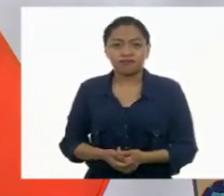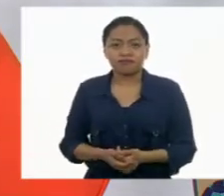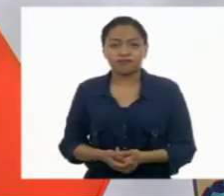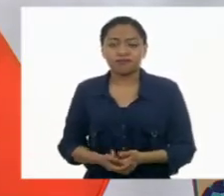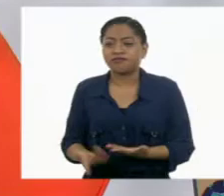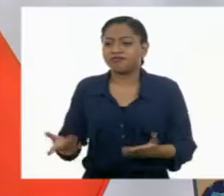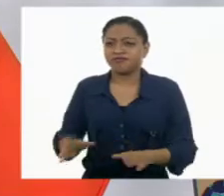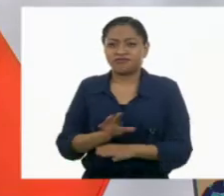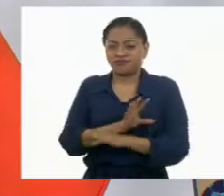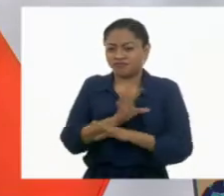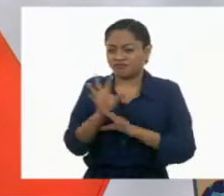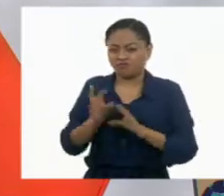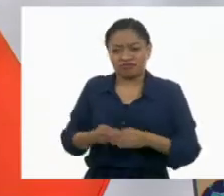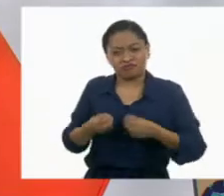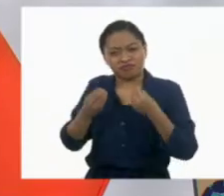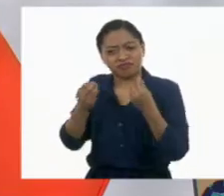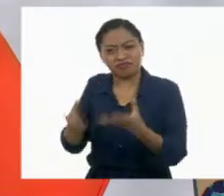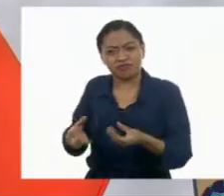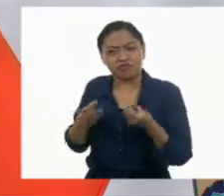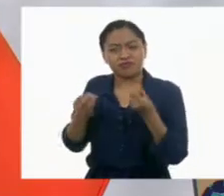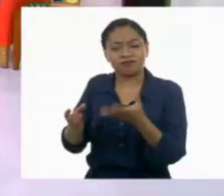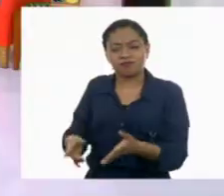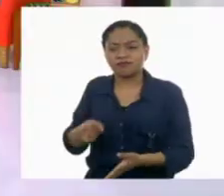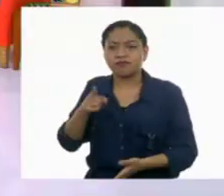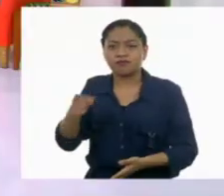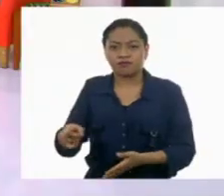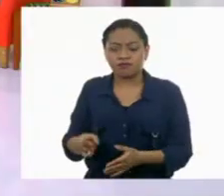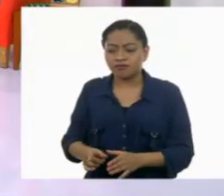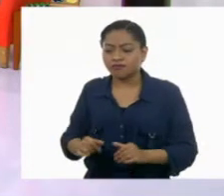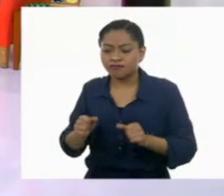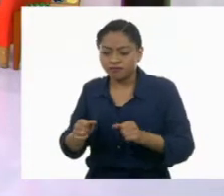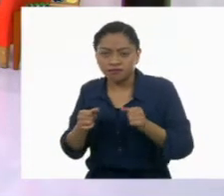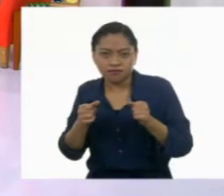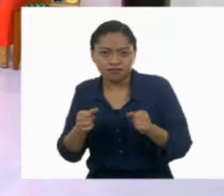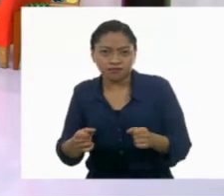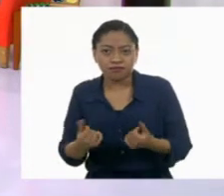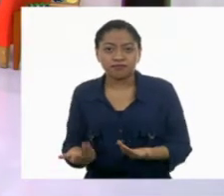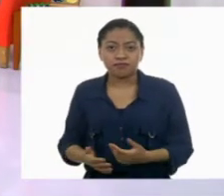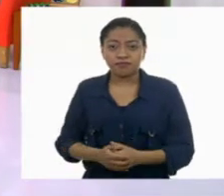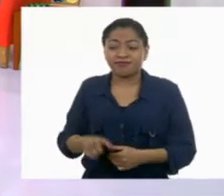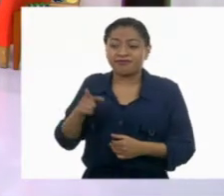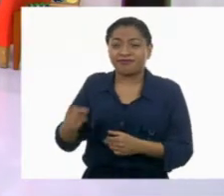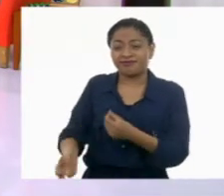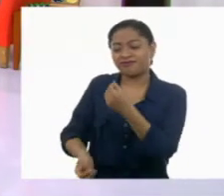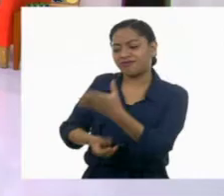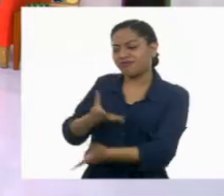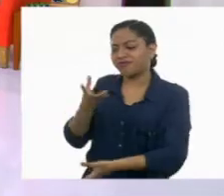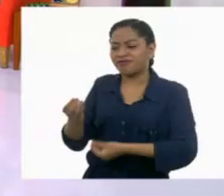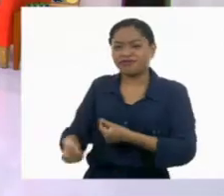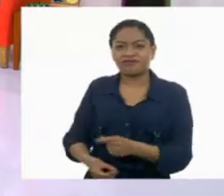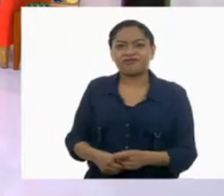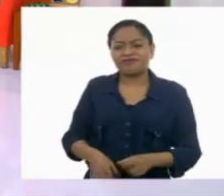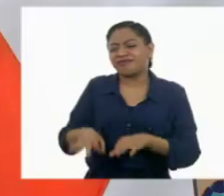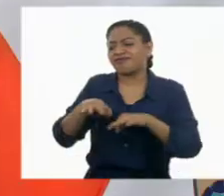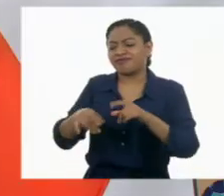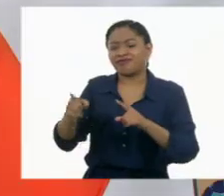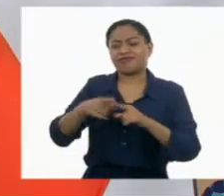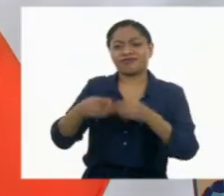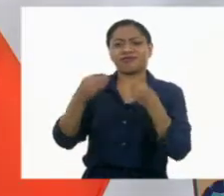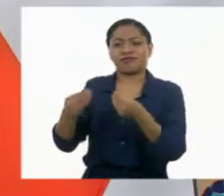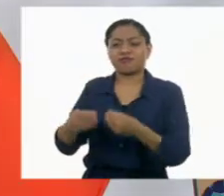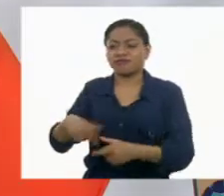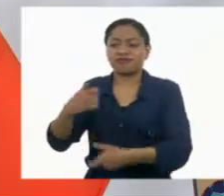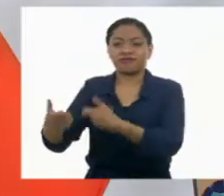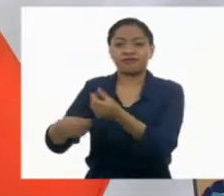todo que esté rico de estímulos bajo el cuidado de no sobreestimularlo. Entonces, eso es lo que